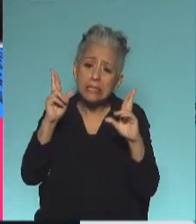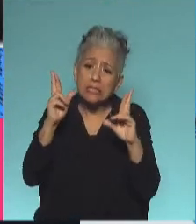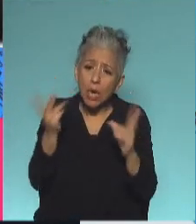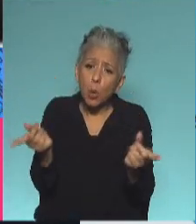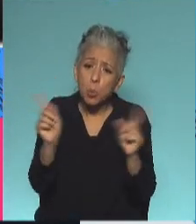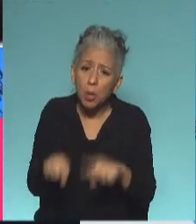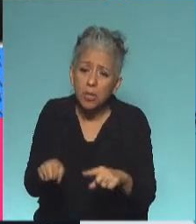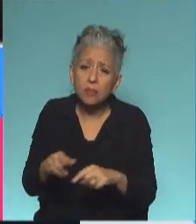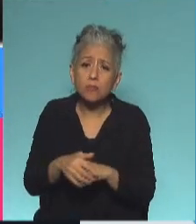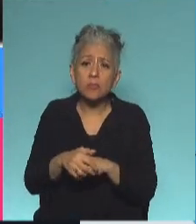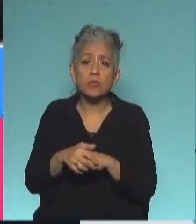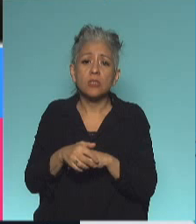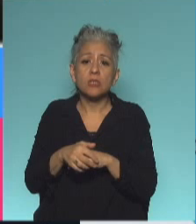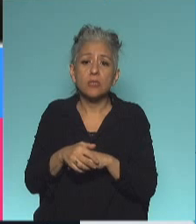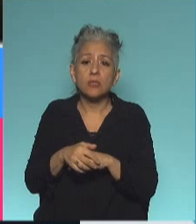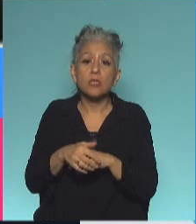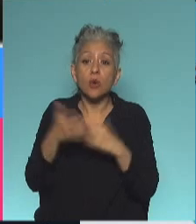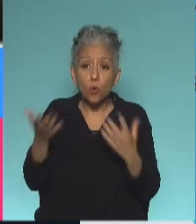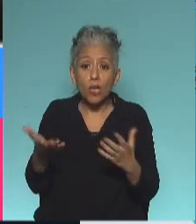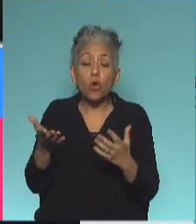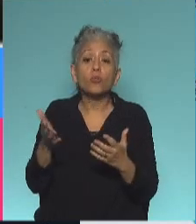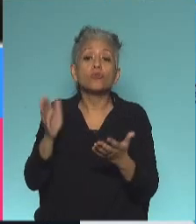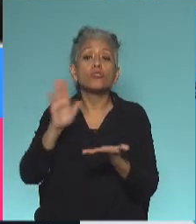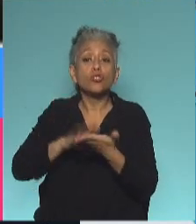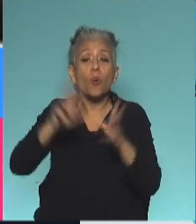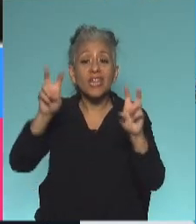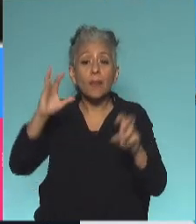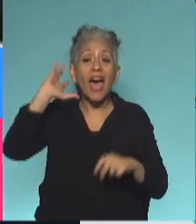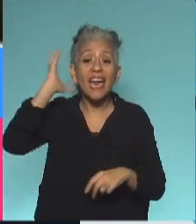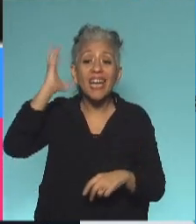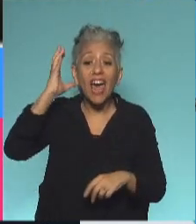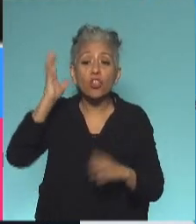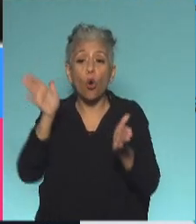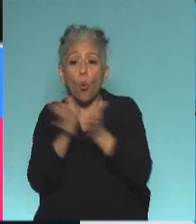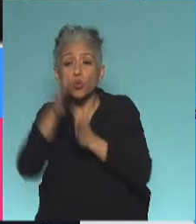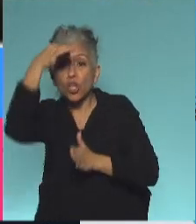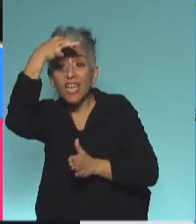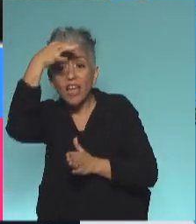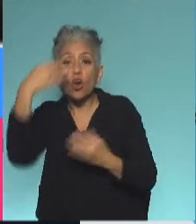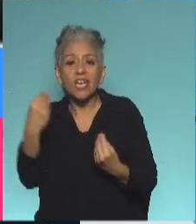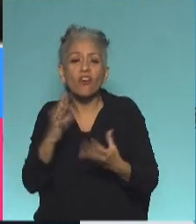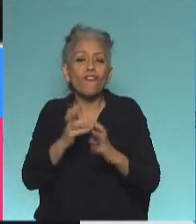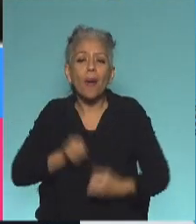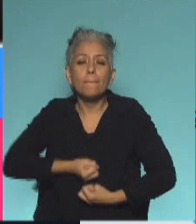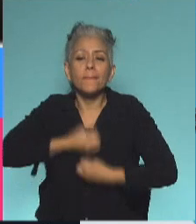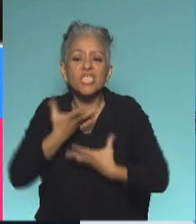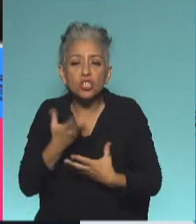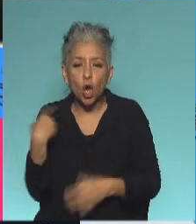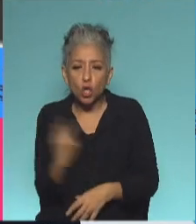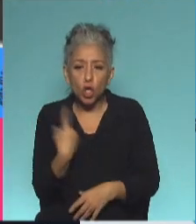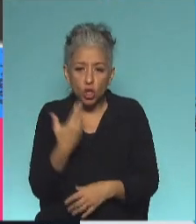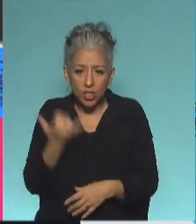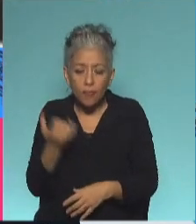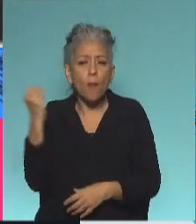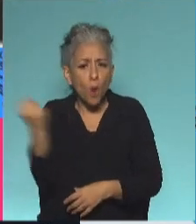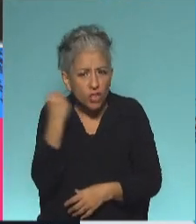refiriéndome exactamente a esto del radioteatro, es precisamente una posibilidad de expresión que tenemos importante